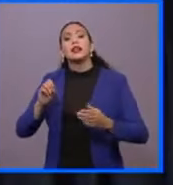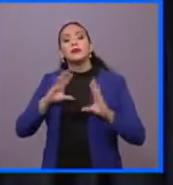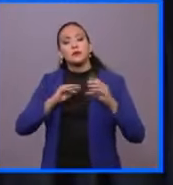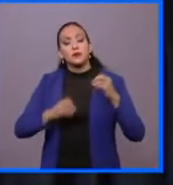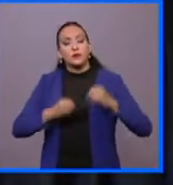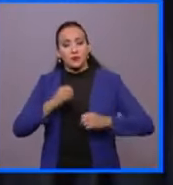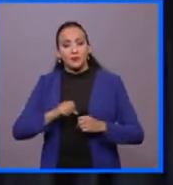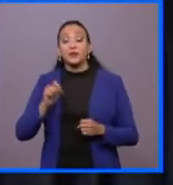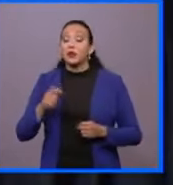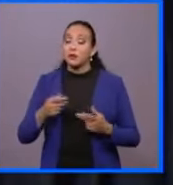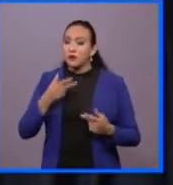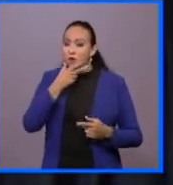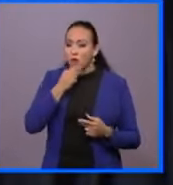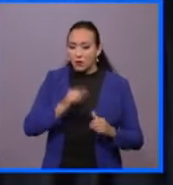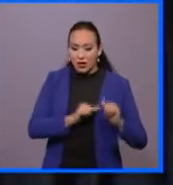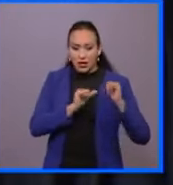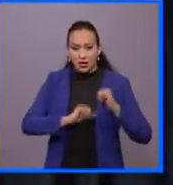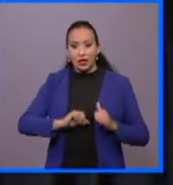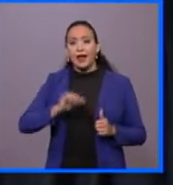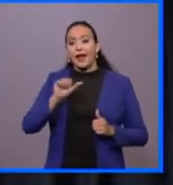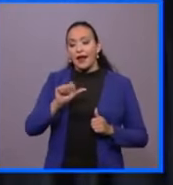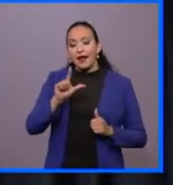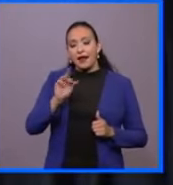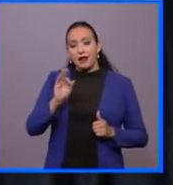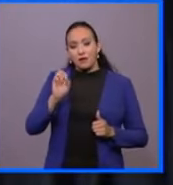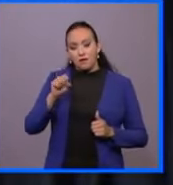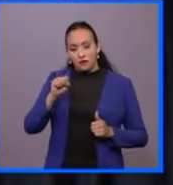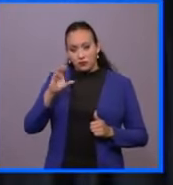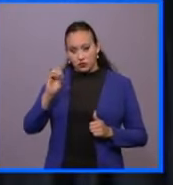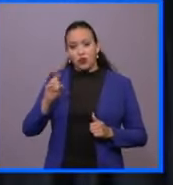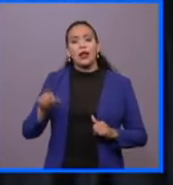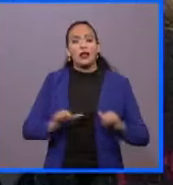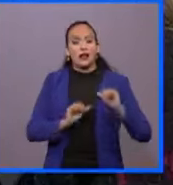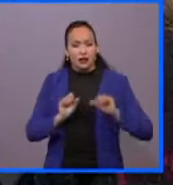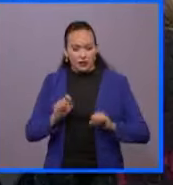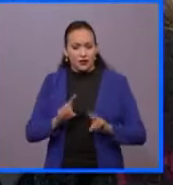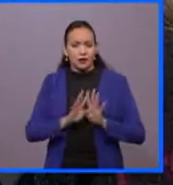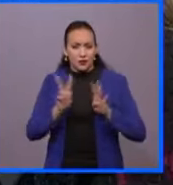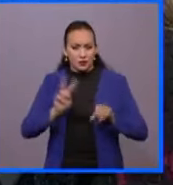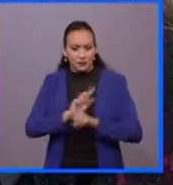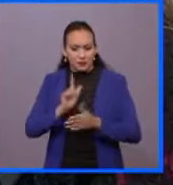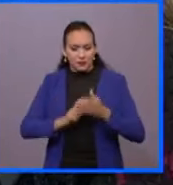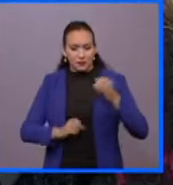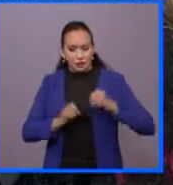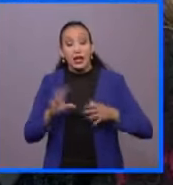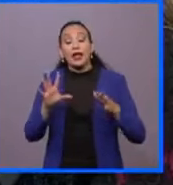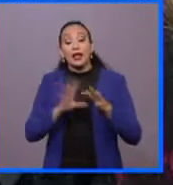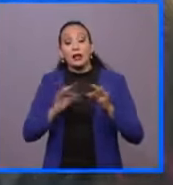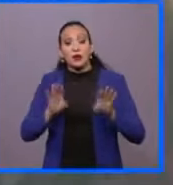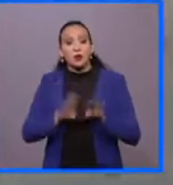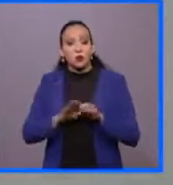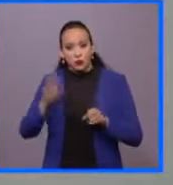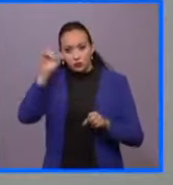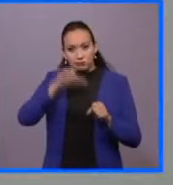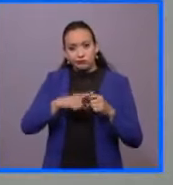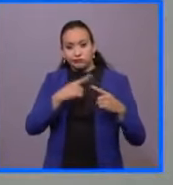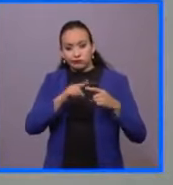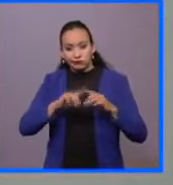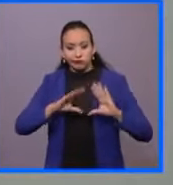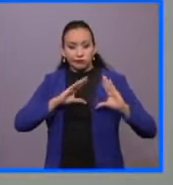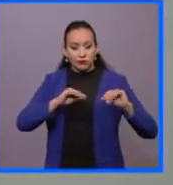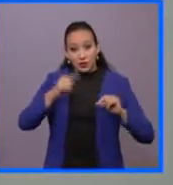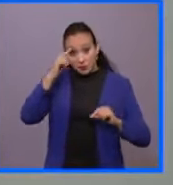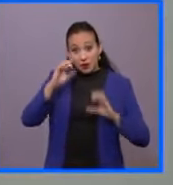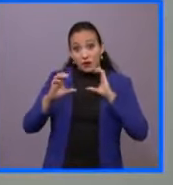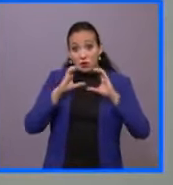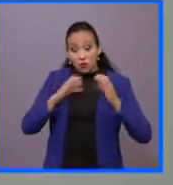el consejero de la Judicatura Federal, José Alfonso Montalvo Martínez, en una mesa de diálogo sobre la cultura organizacional, la vinculación